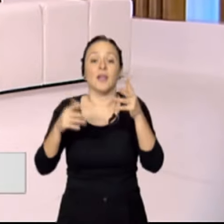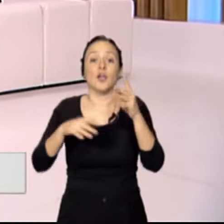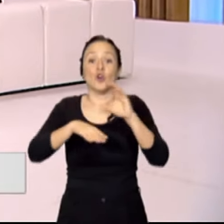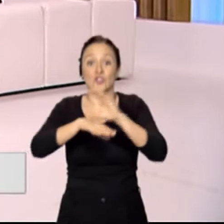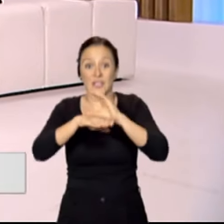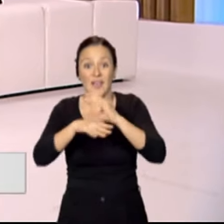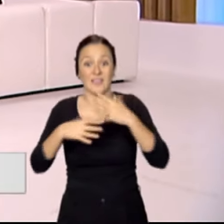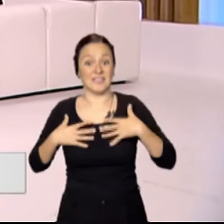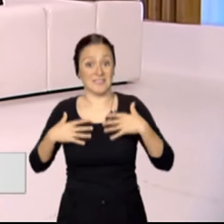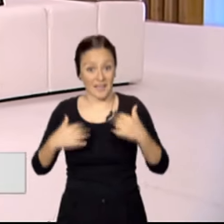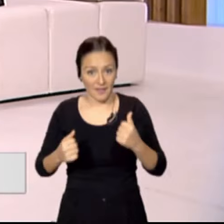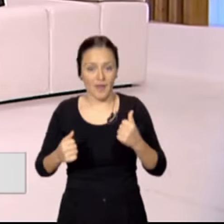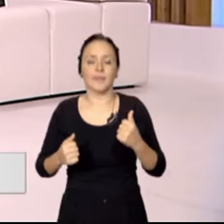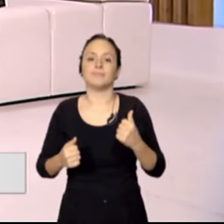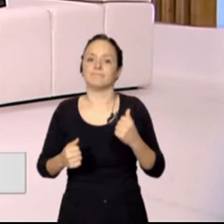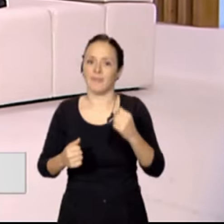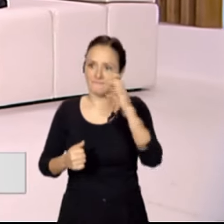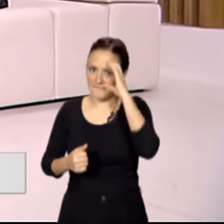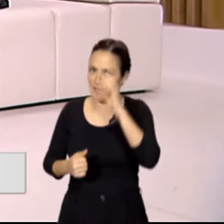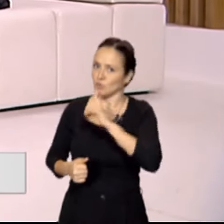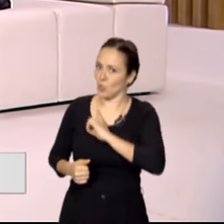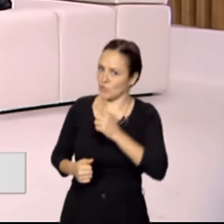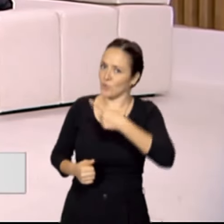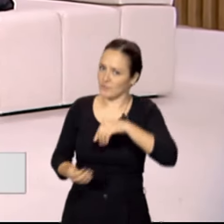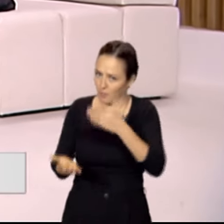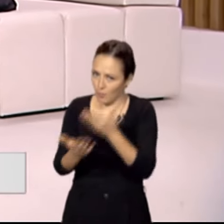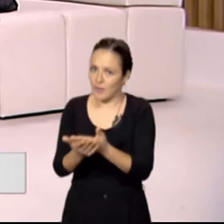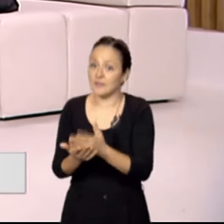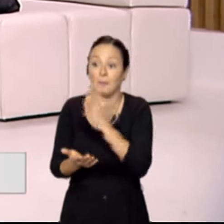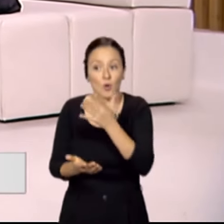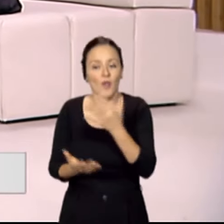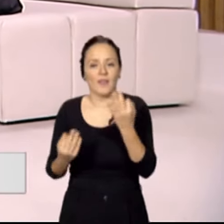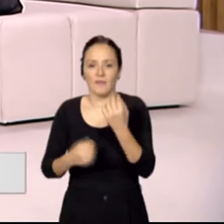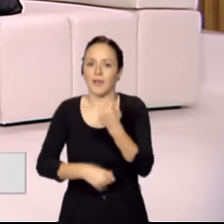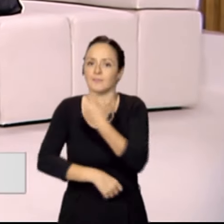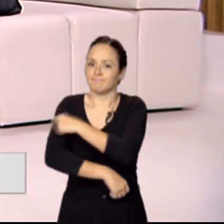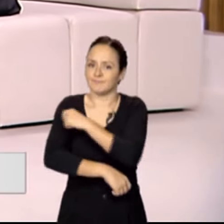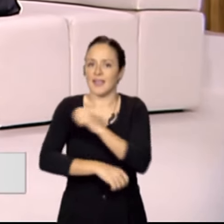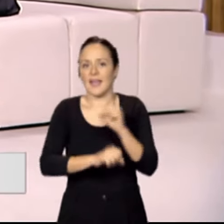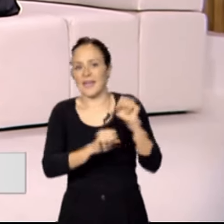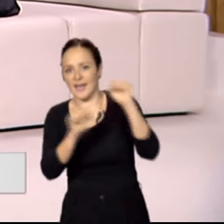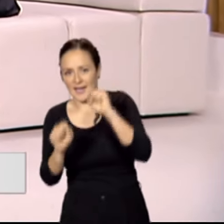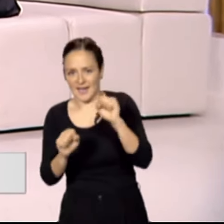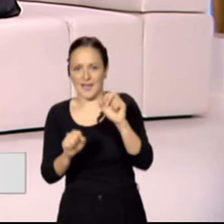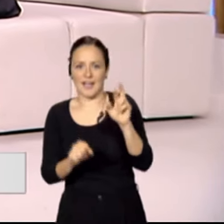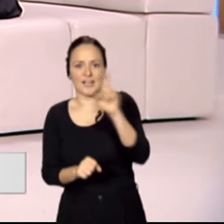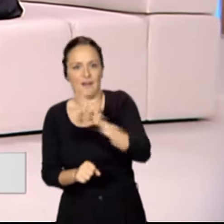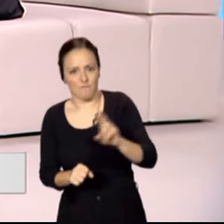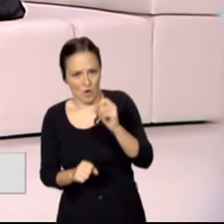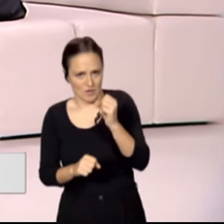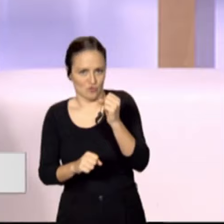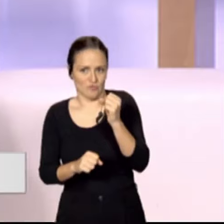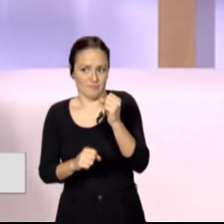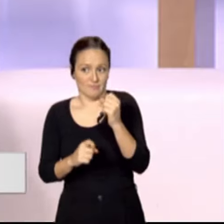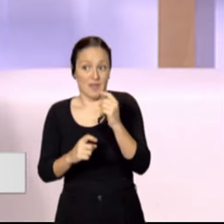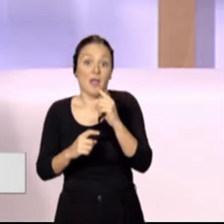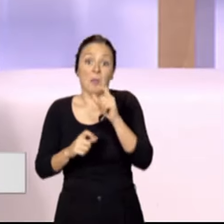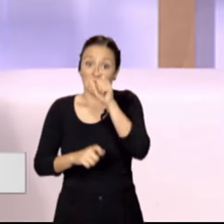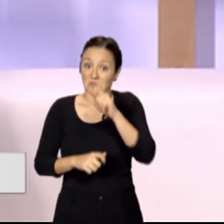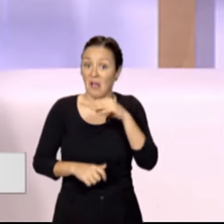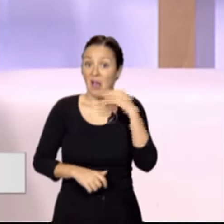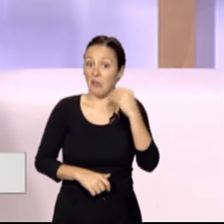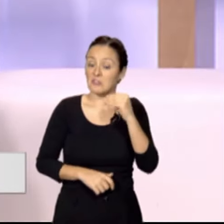escuchen lo que los pediatras proponemos y hacer esta dosis de refuerzo a los 12 años y acogemos a la población adolescente le